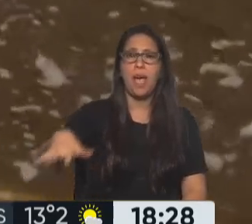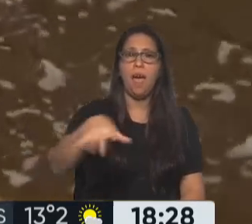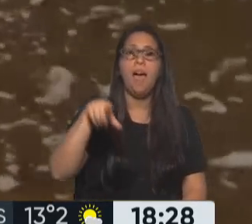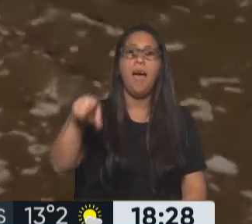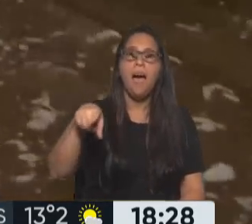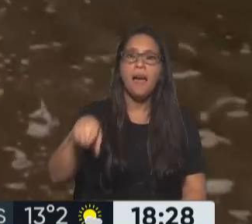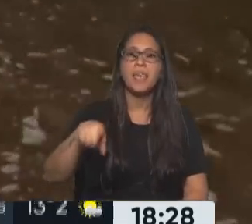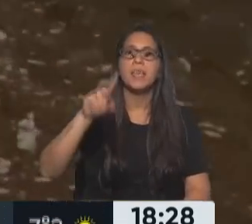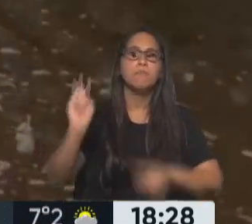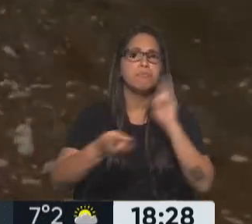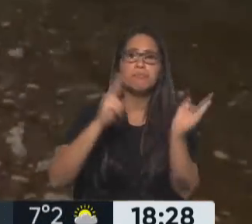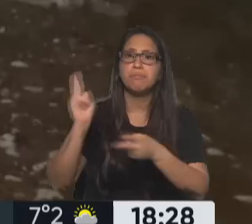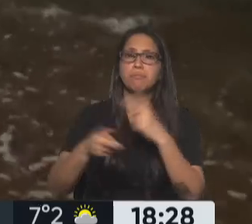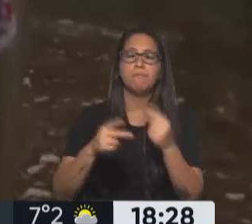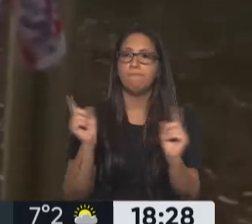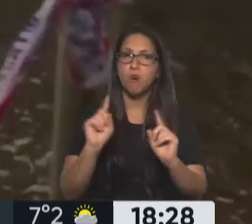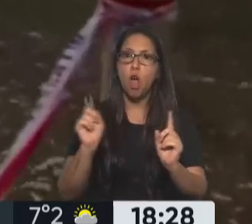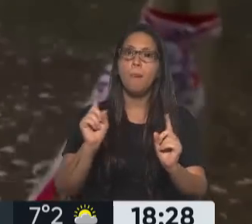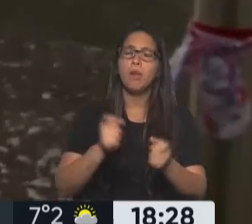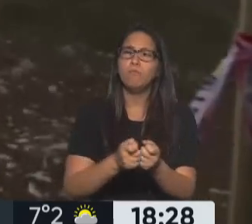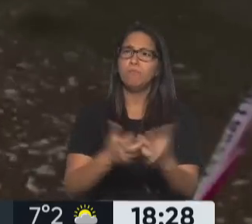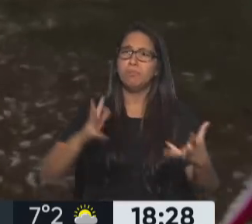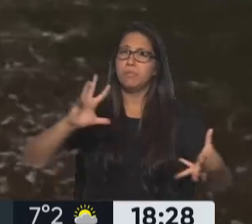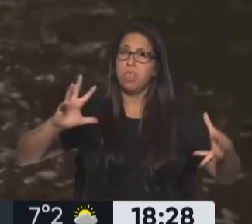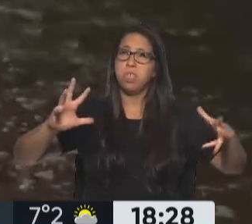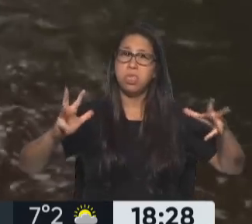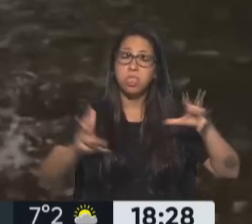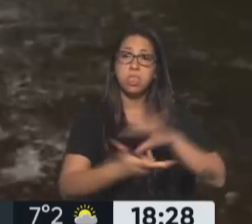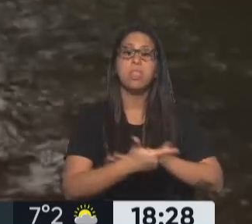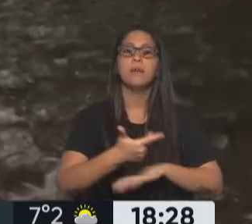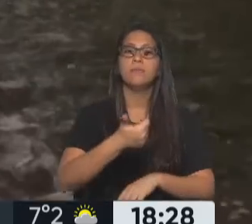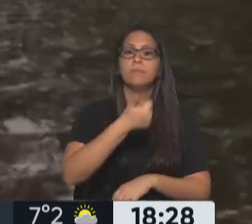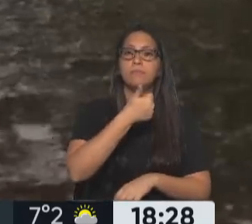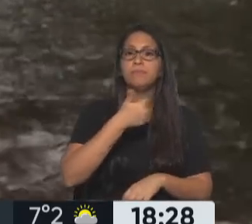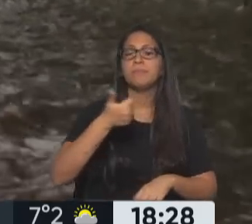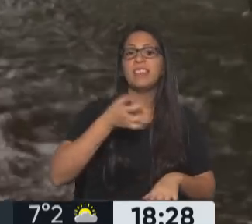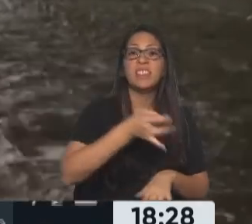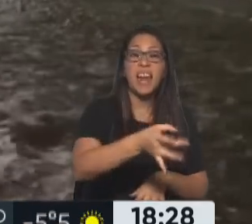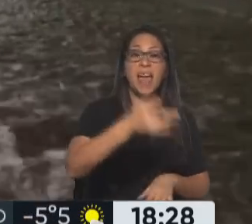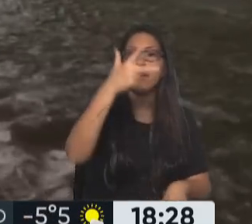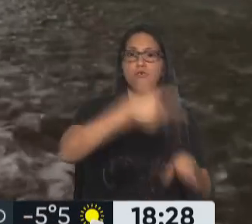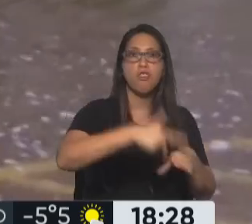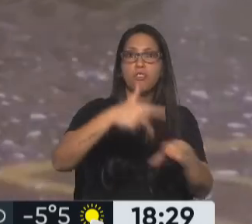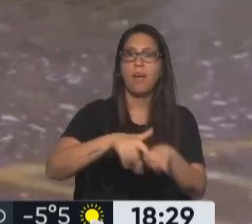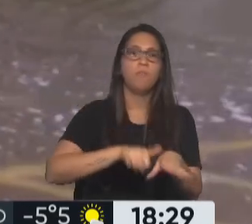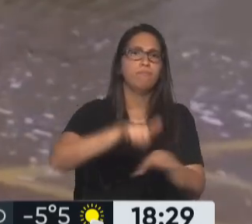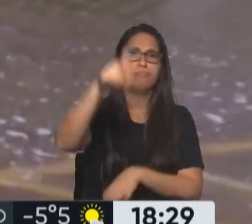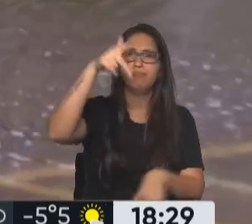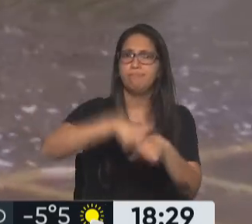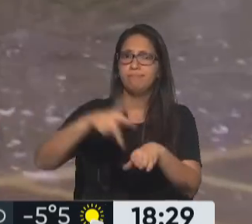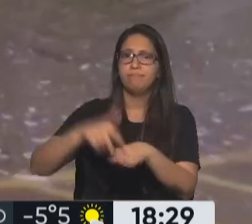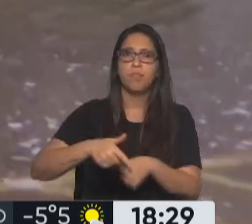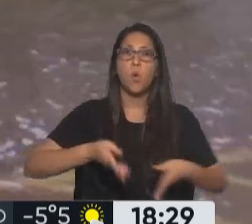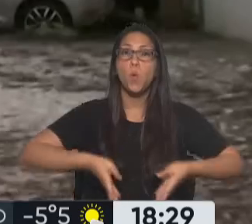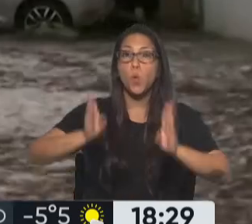fatales, aunque sí cuantiosos daños materiales. Hay interrupciones en el servicio ferroviario, aeropuertos y rutas